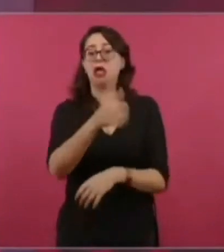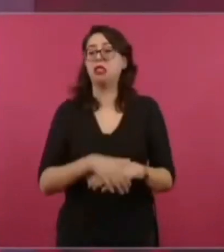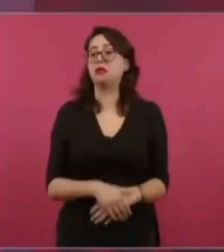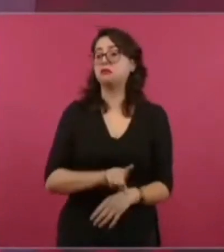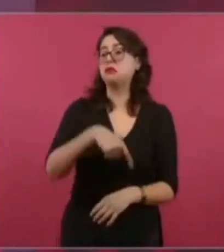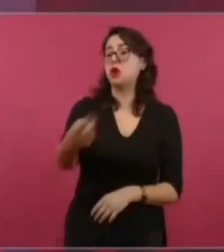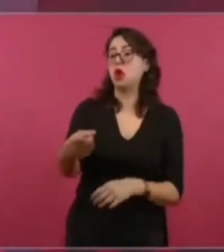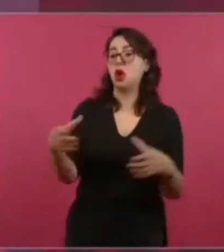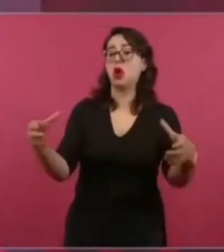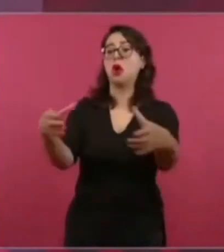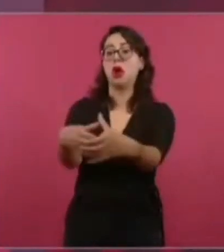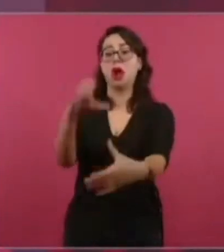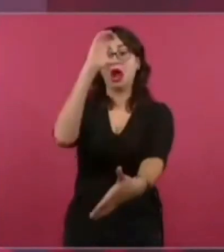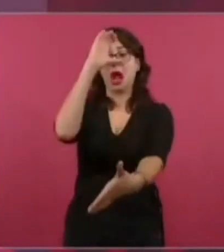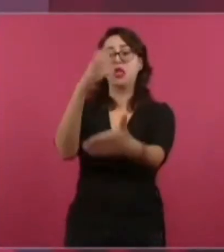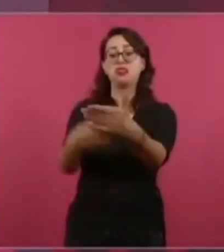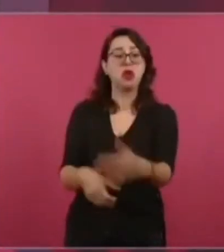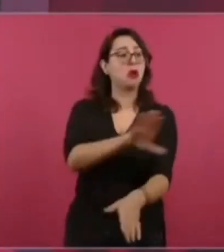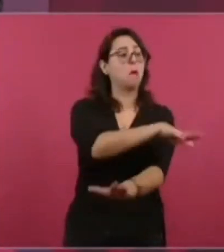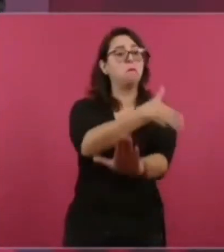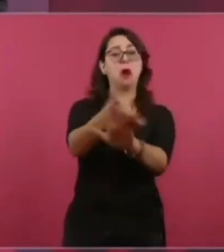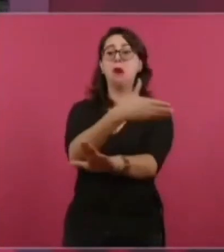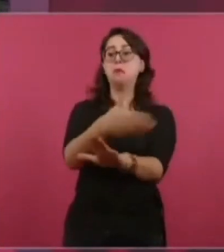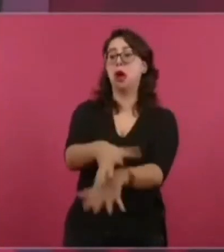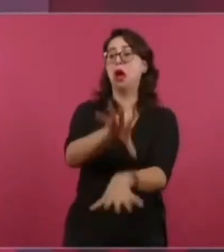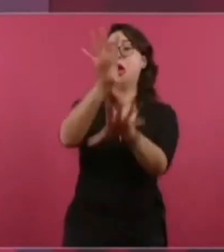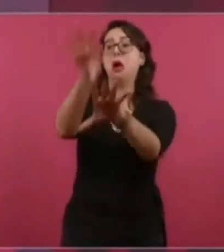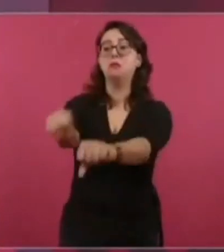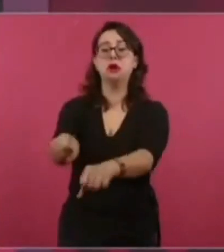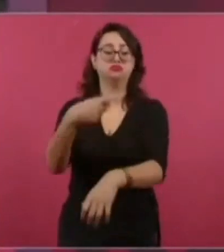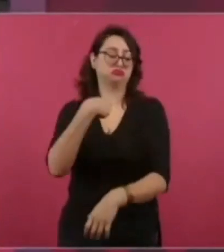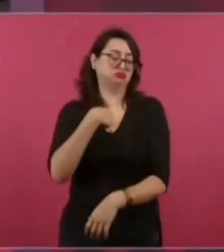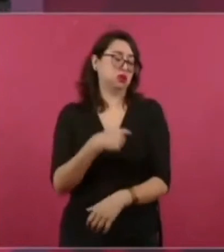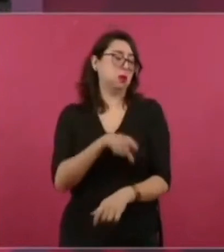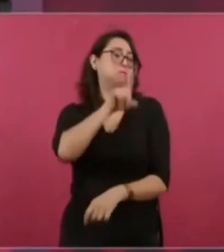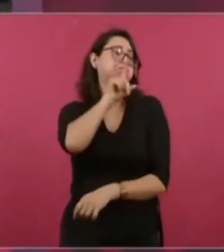hay ni siquiera